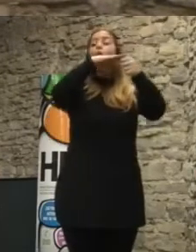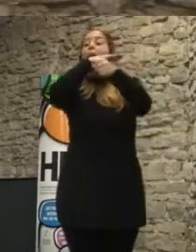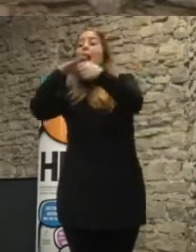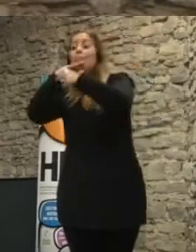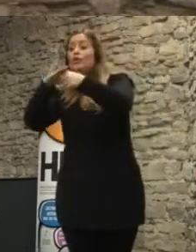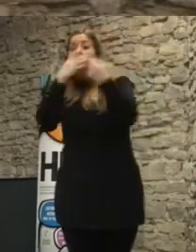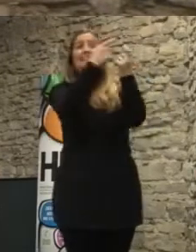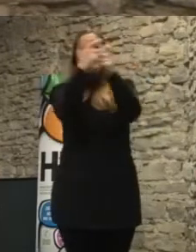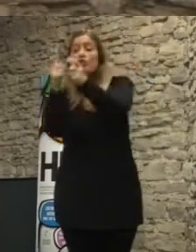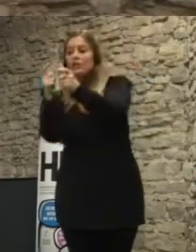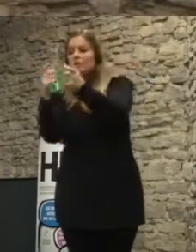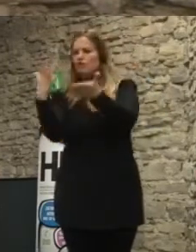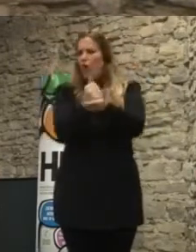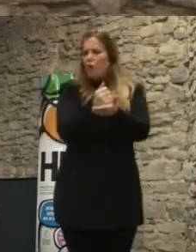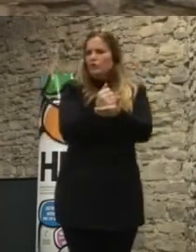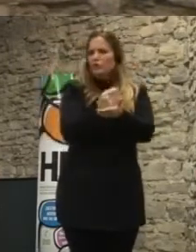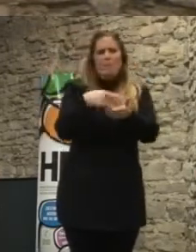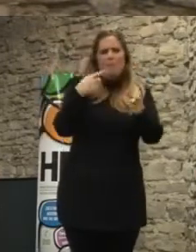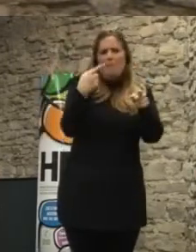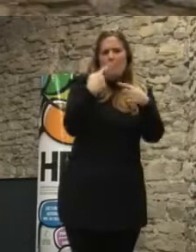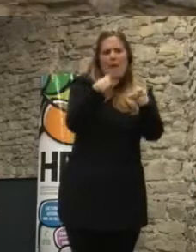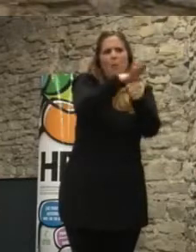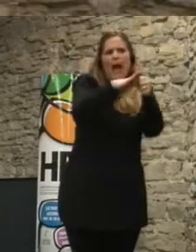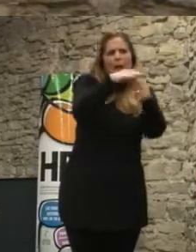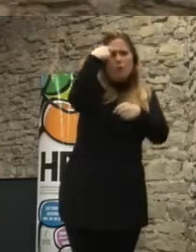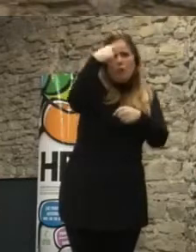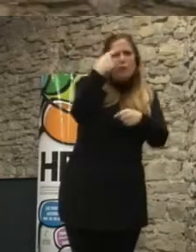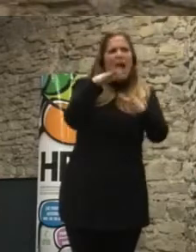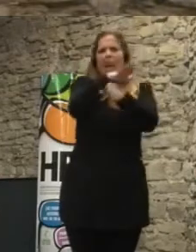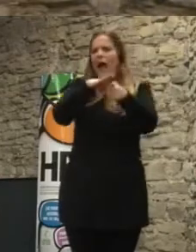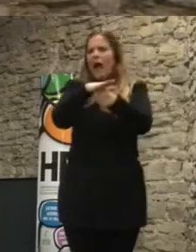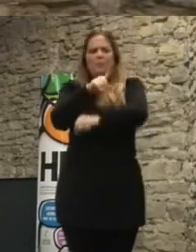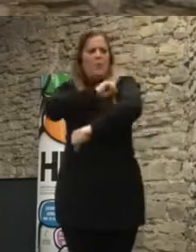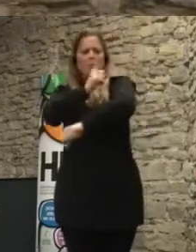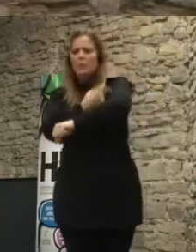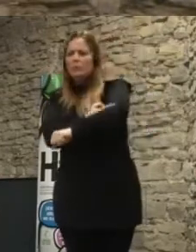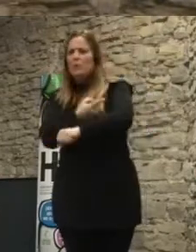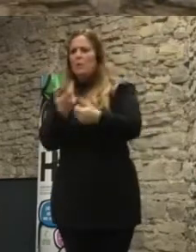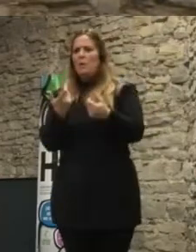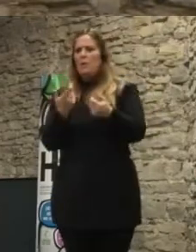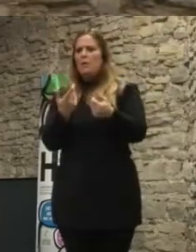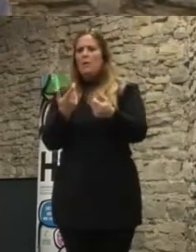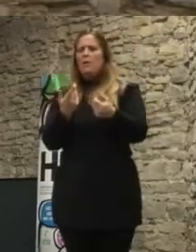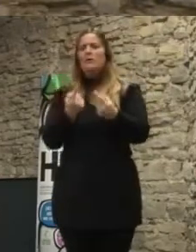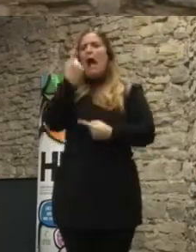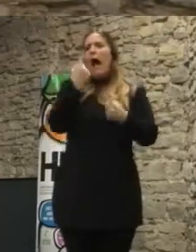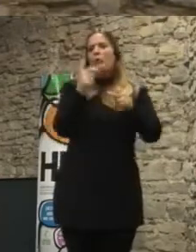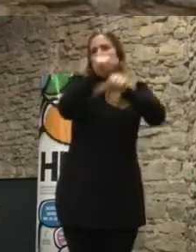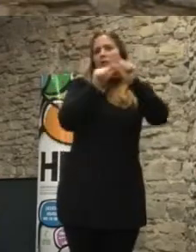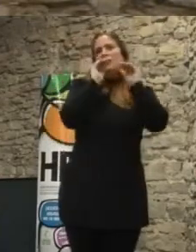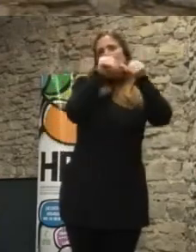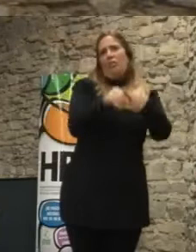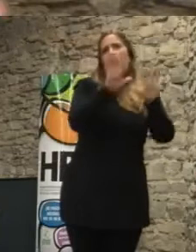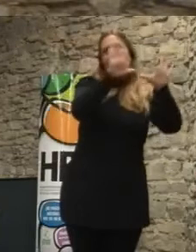sectores. Da lo mismo vecinal, cultural, deportivo, el que sea. Unos bajan en los últimos años un 10%, otros